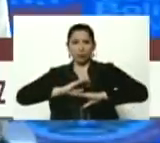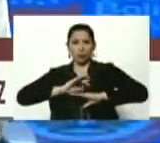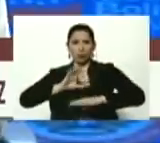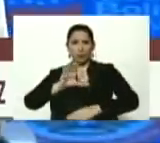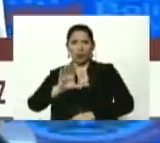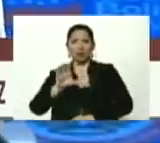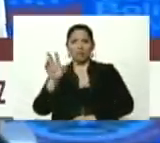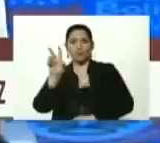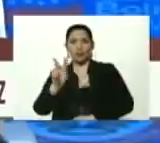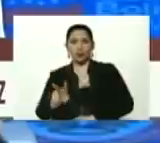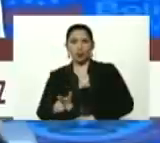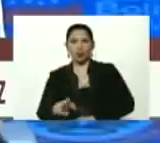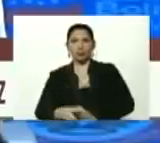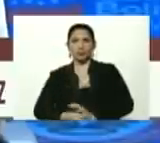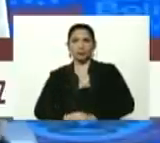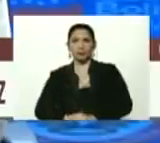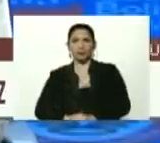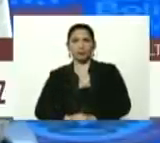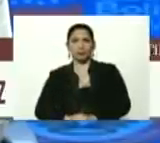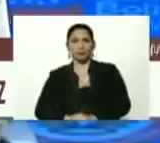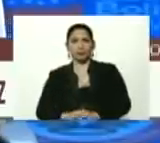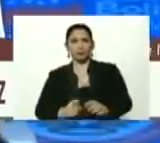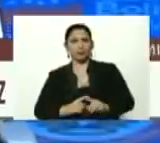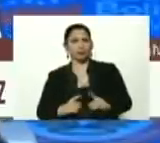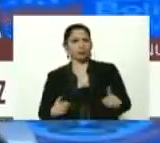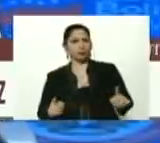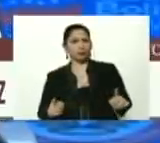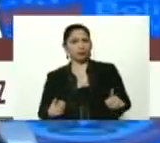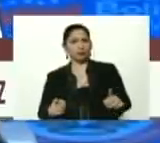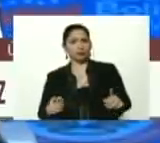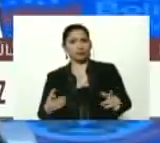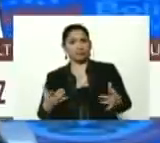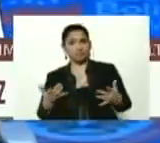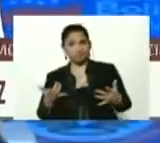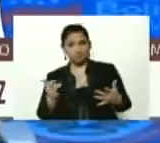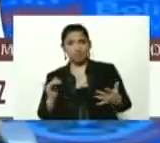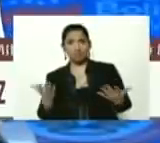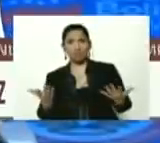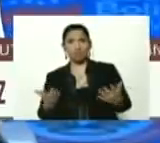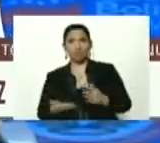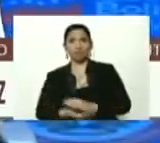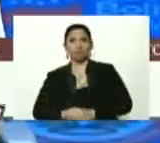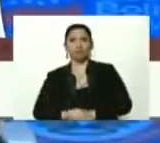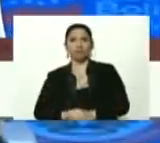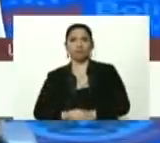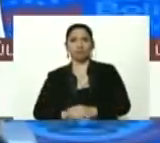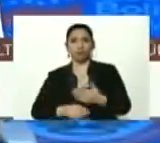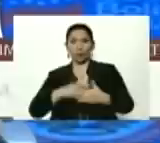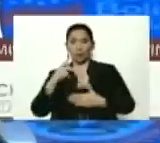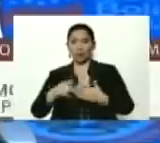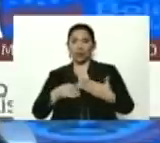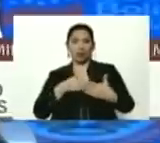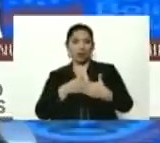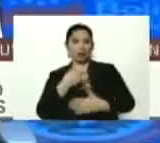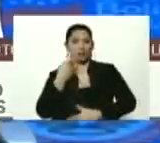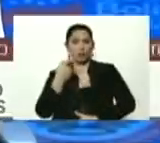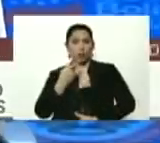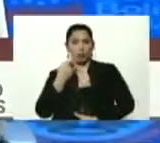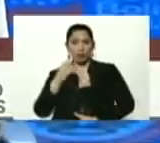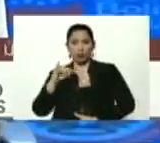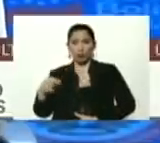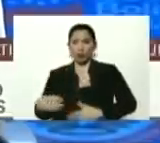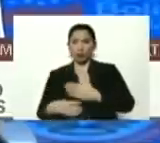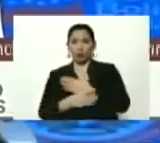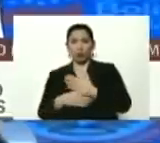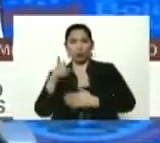República Bolivariana de Venezuela? Pero es que en realidad este plan antipolítico de Juan Guaidó